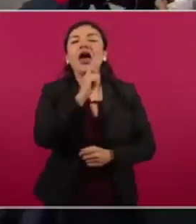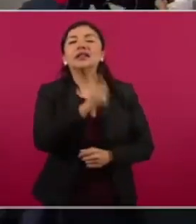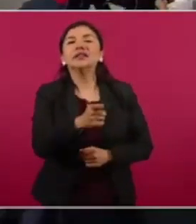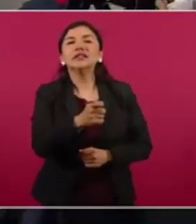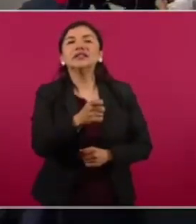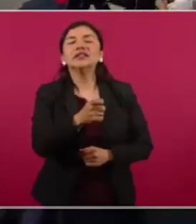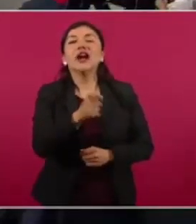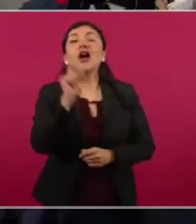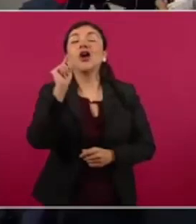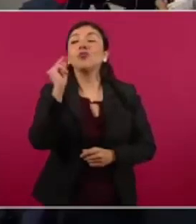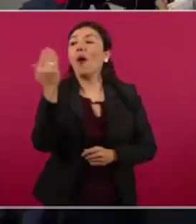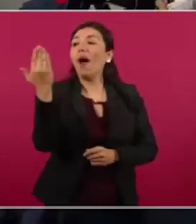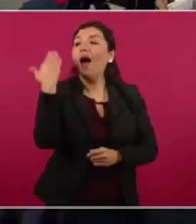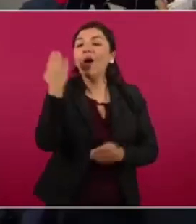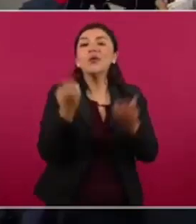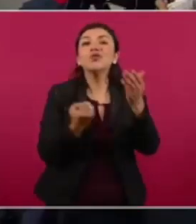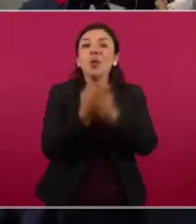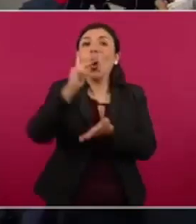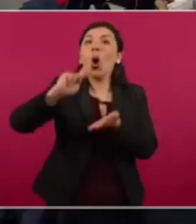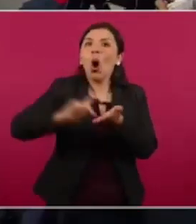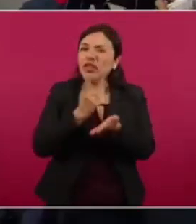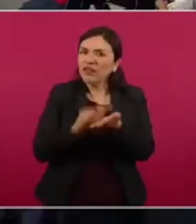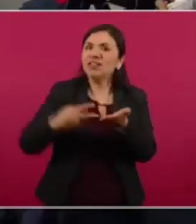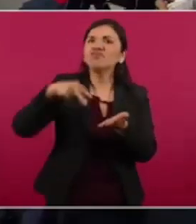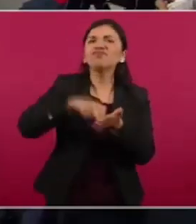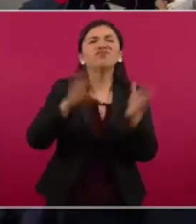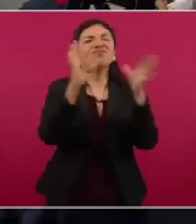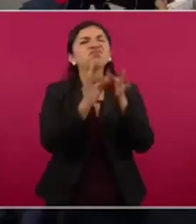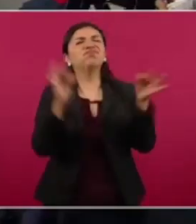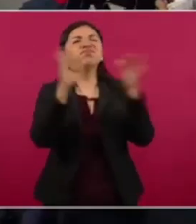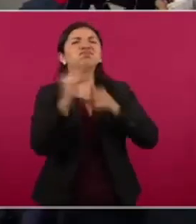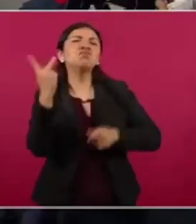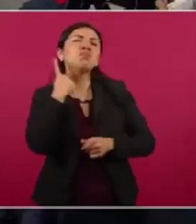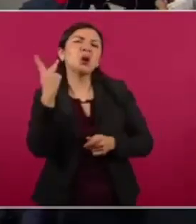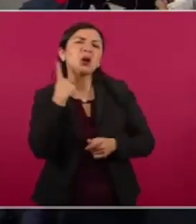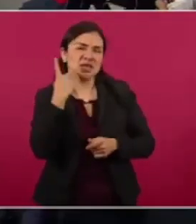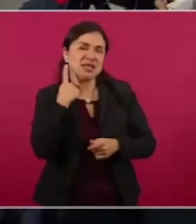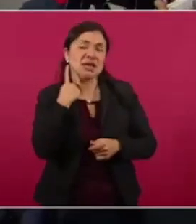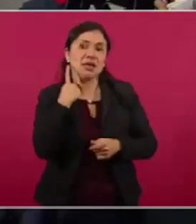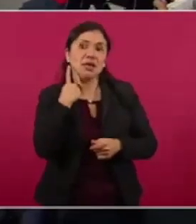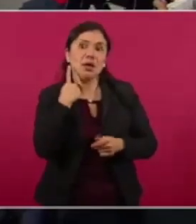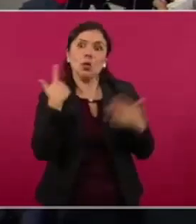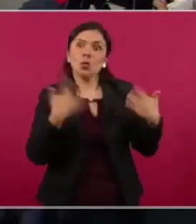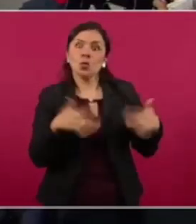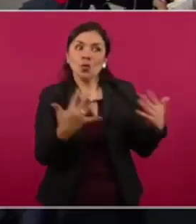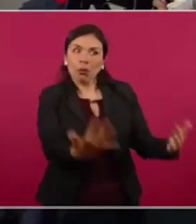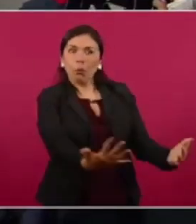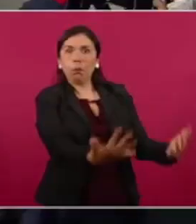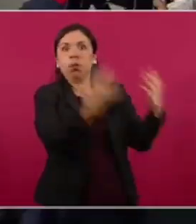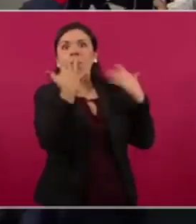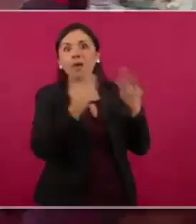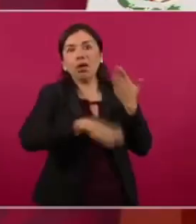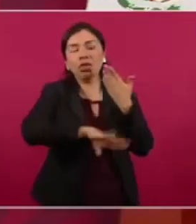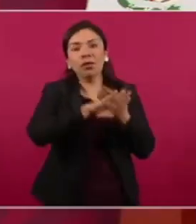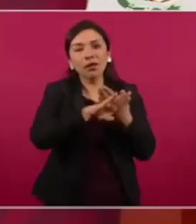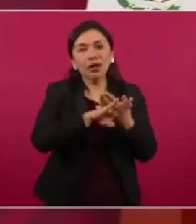resucitaron políticamente hablando y se me lanzaron.